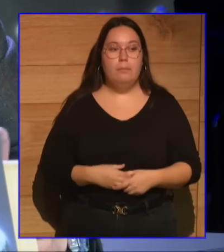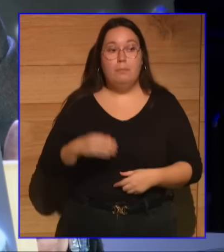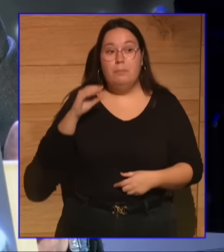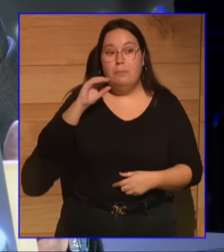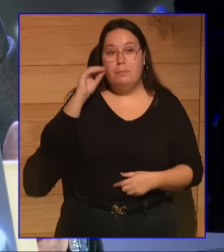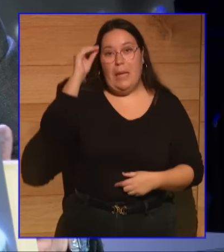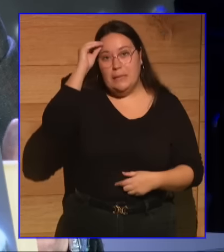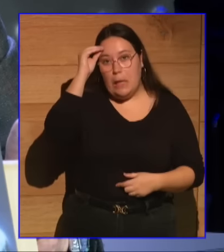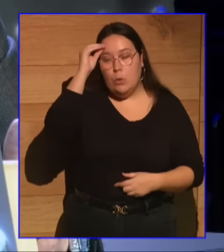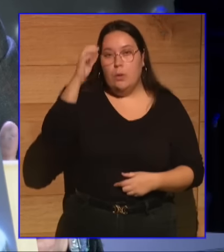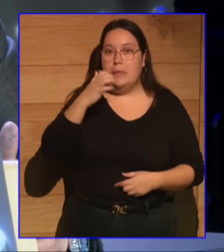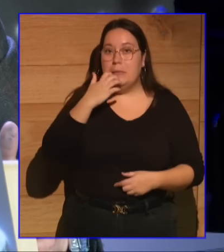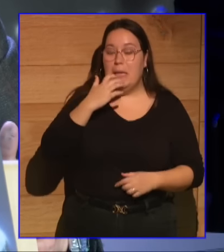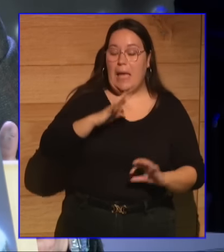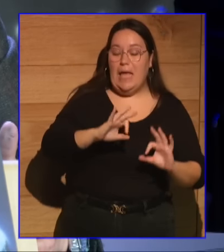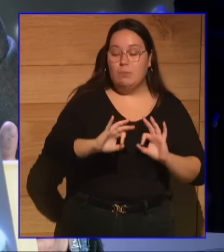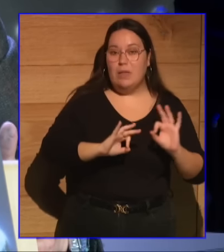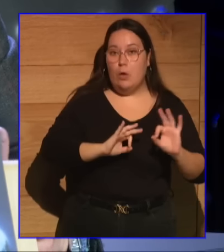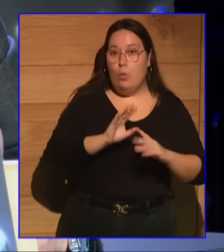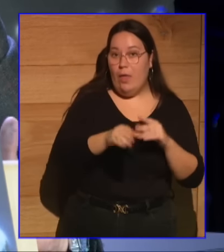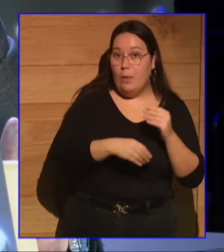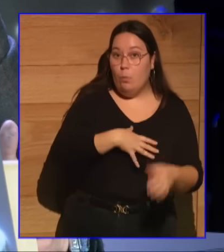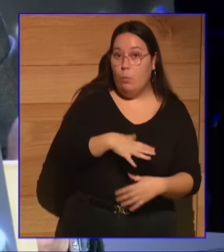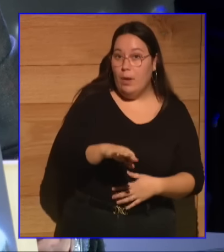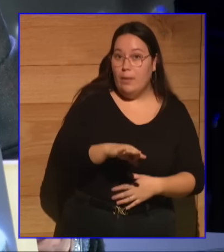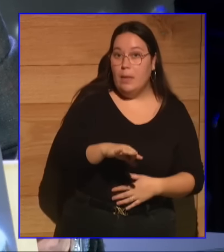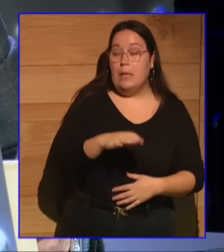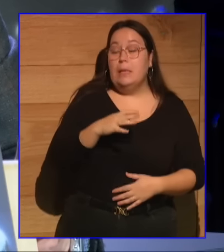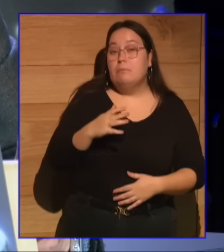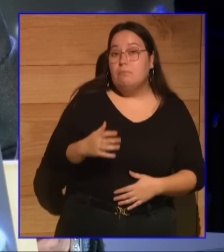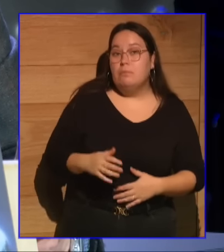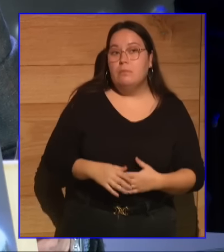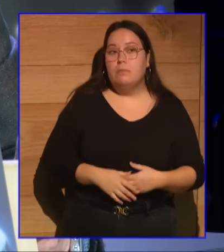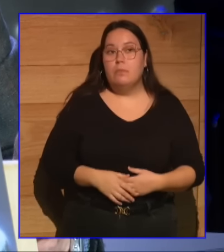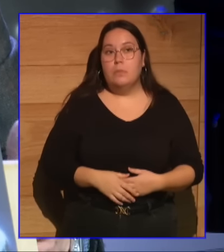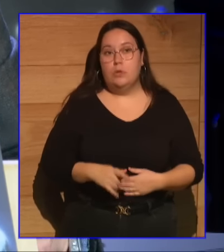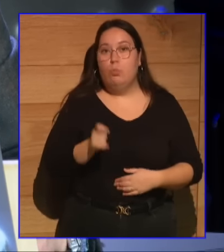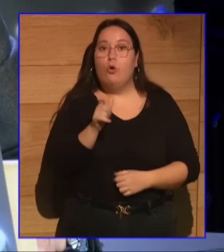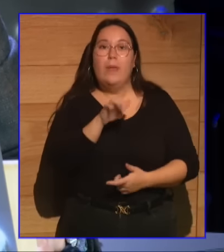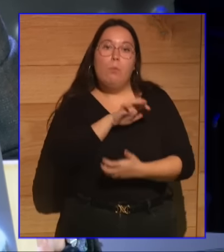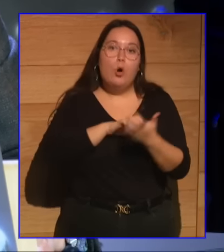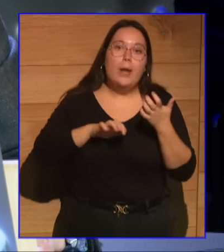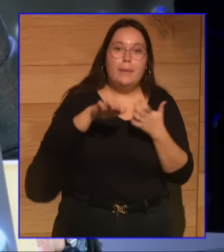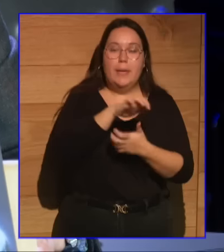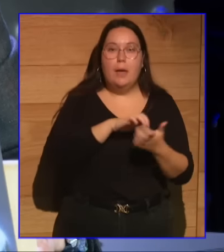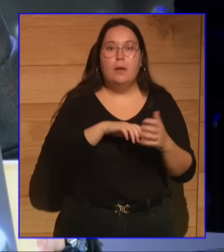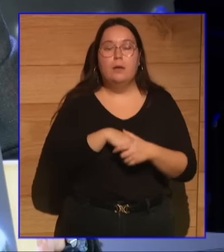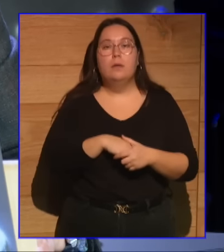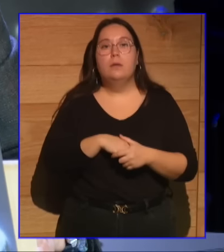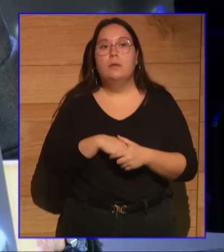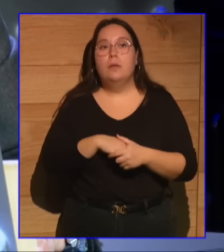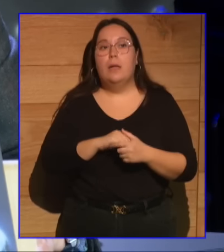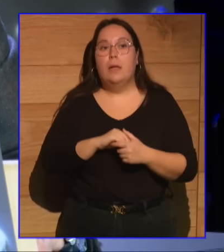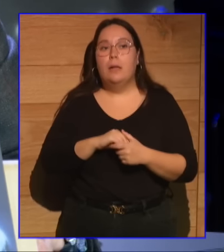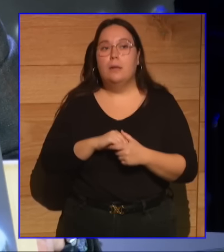preguntándose si puede hacer espectáculo de eso. Es uno, así tiene sus propias polémicas. Claude Lanzmann, por ejemplo, el